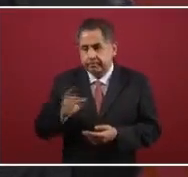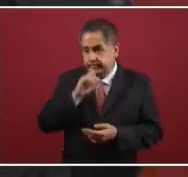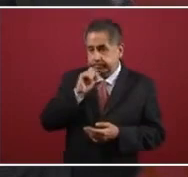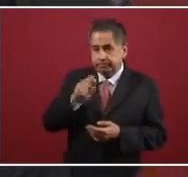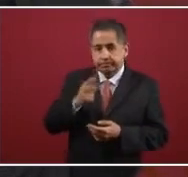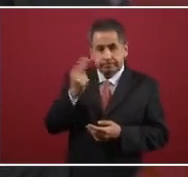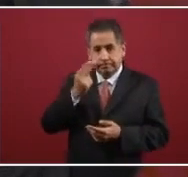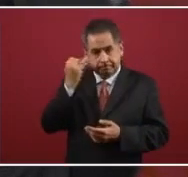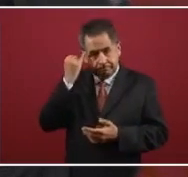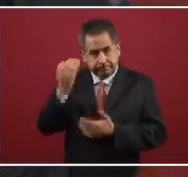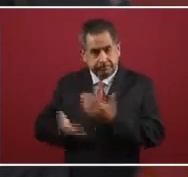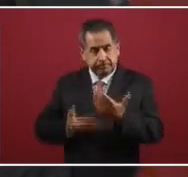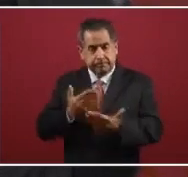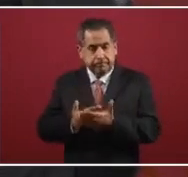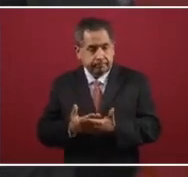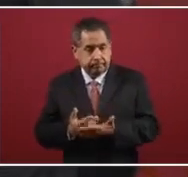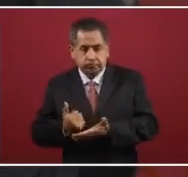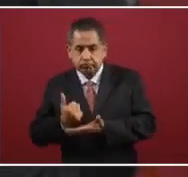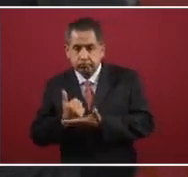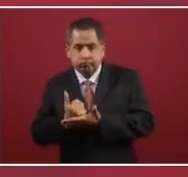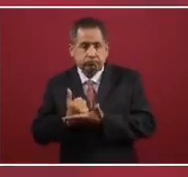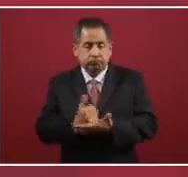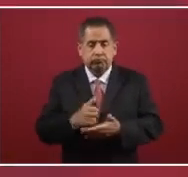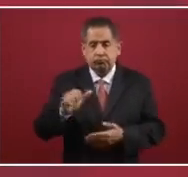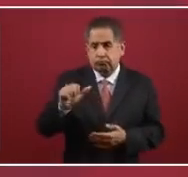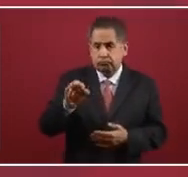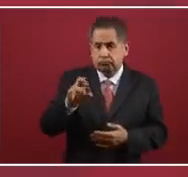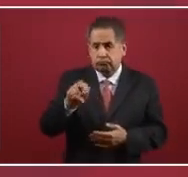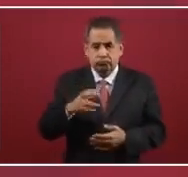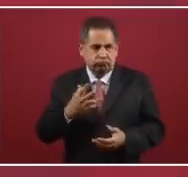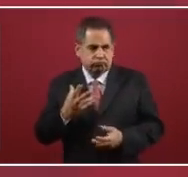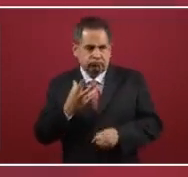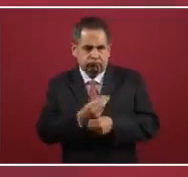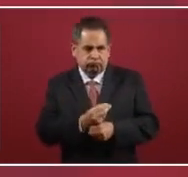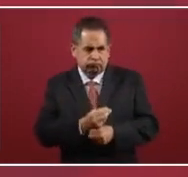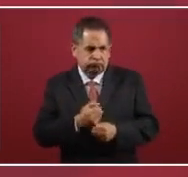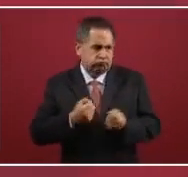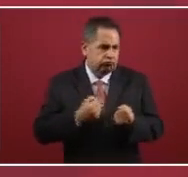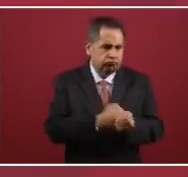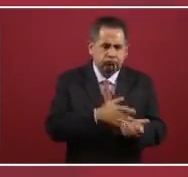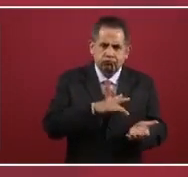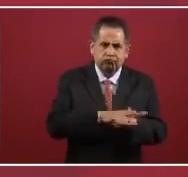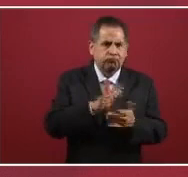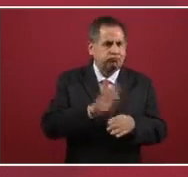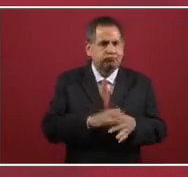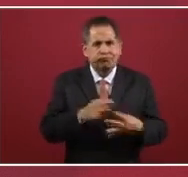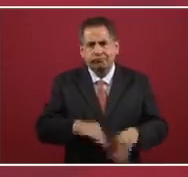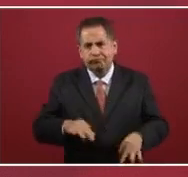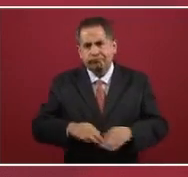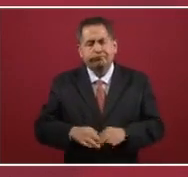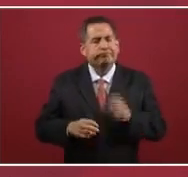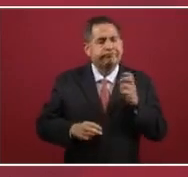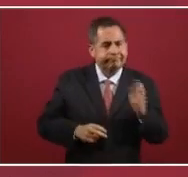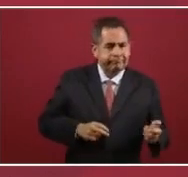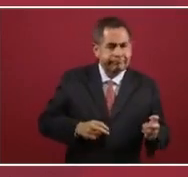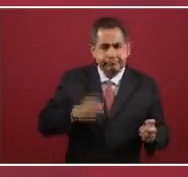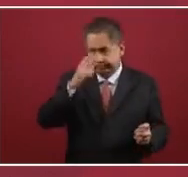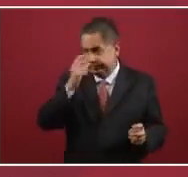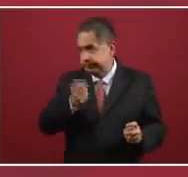estas. Fortaleciendo el sistema de ahorro para el retiro, se está fortaleciendo la fuente más importante para la